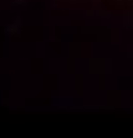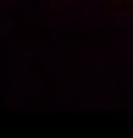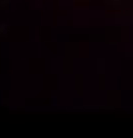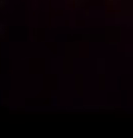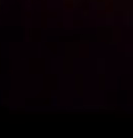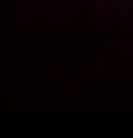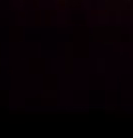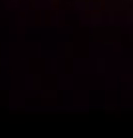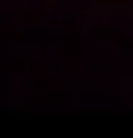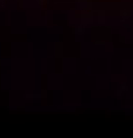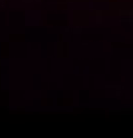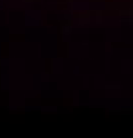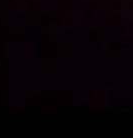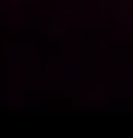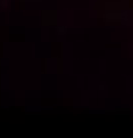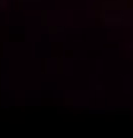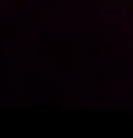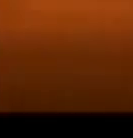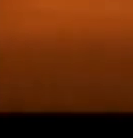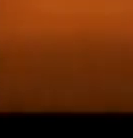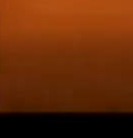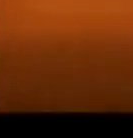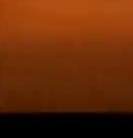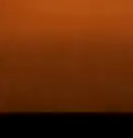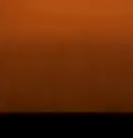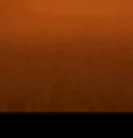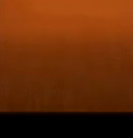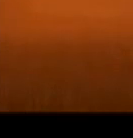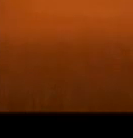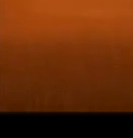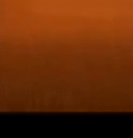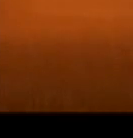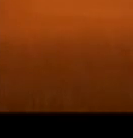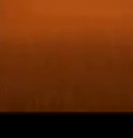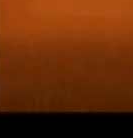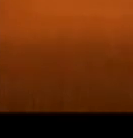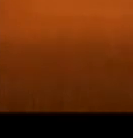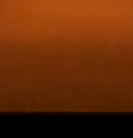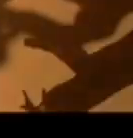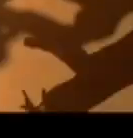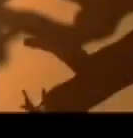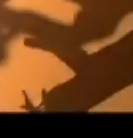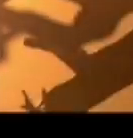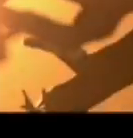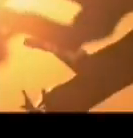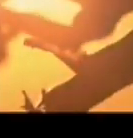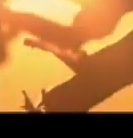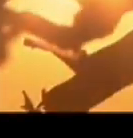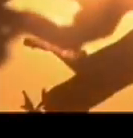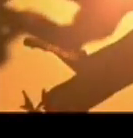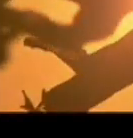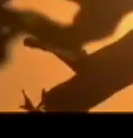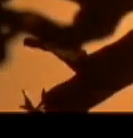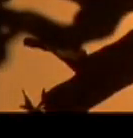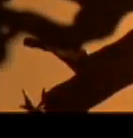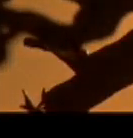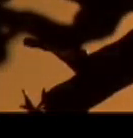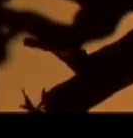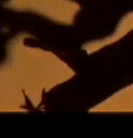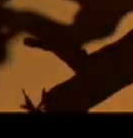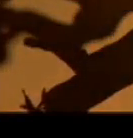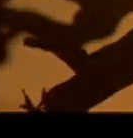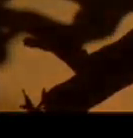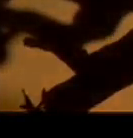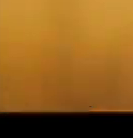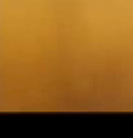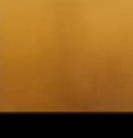Por todo el mundo, las vidas de los animales son regidas por el trayecto del sol a través del cielo.